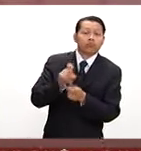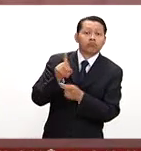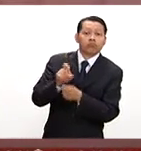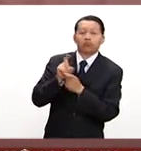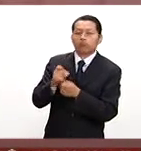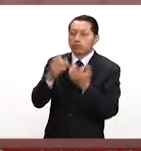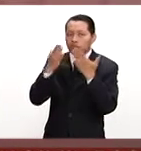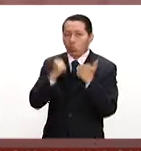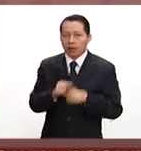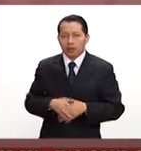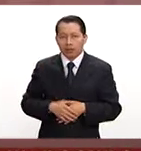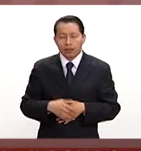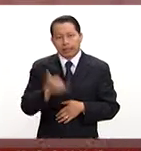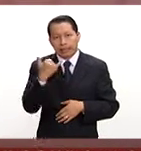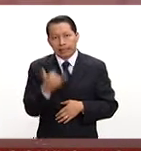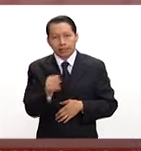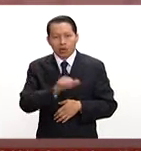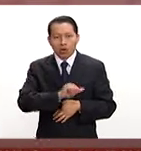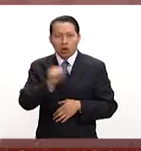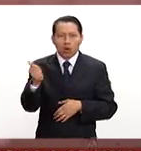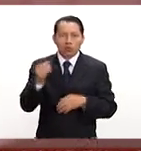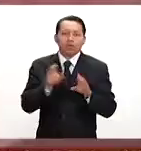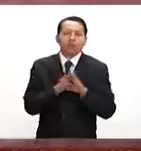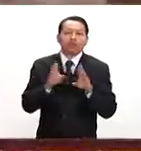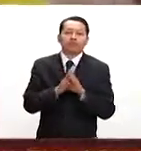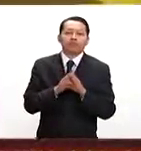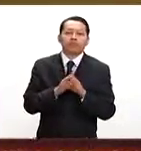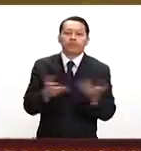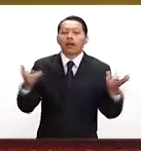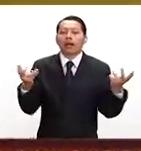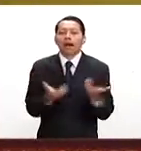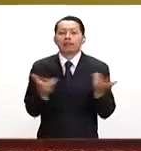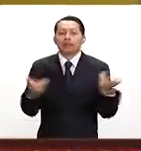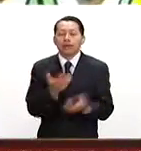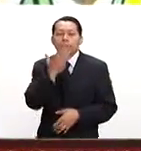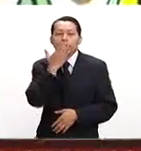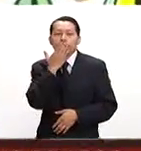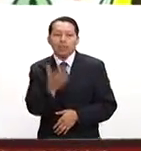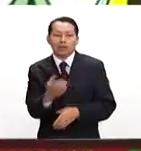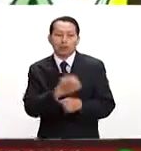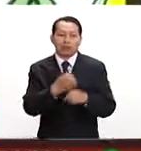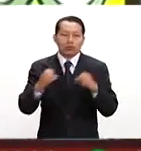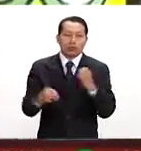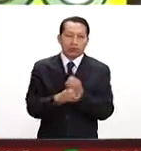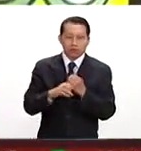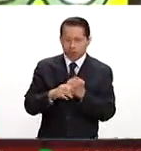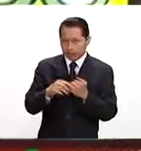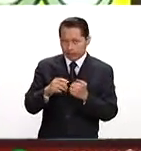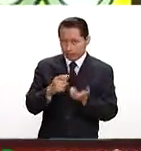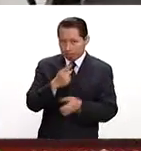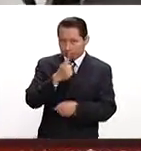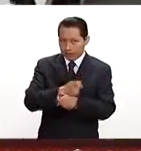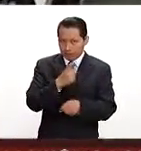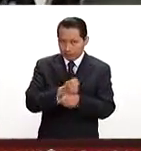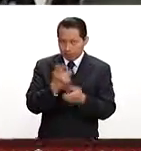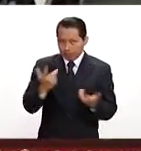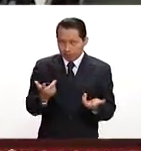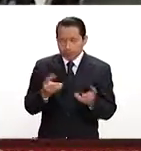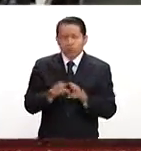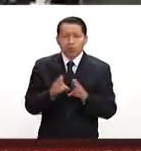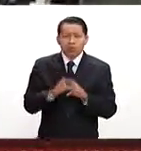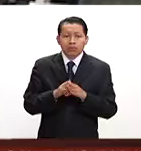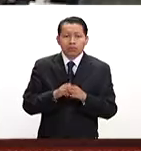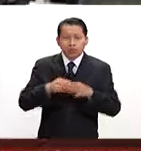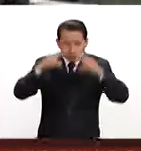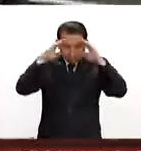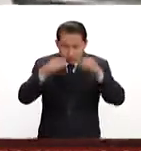para sus hogares. Y lo otro tiene que ver con hacer bien las cosas a la primera. Pero en el caso de los que se dedican al